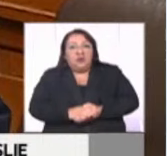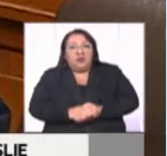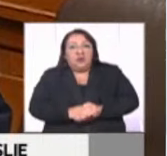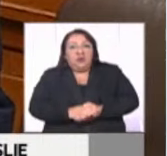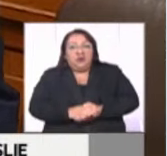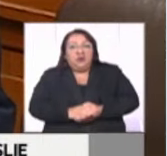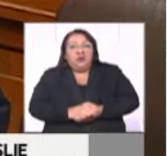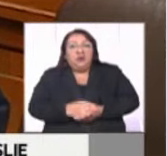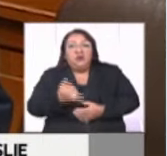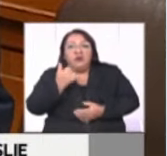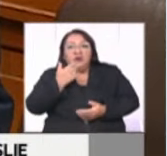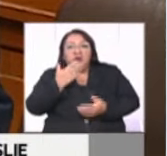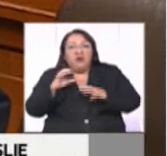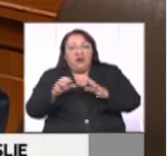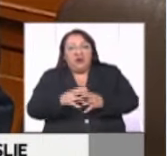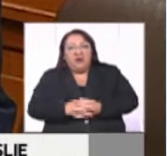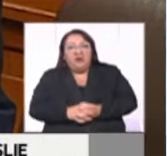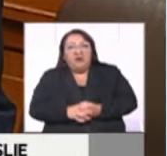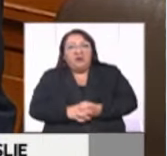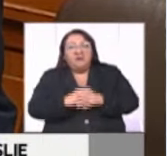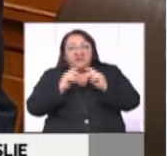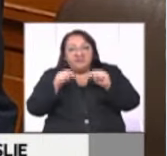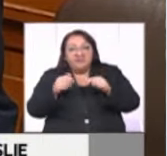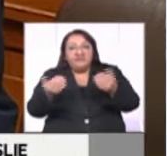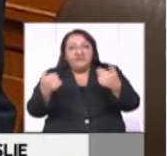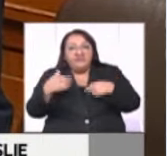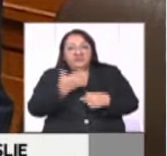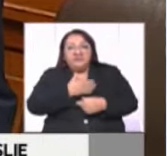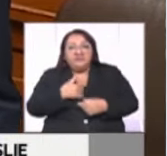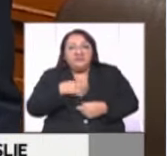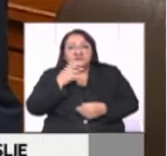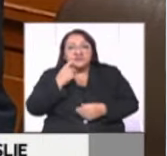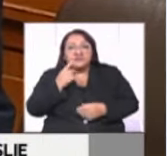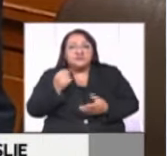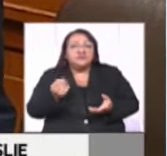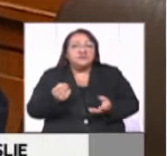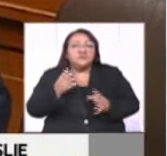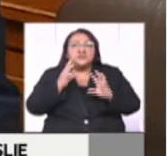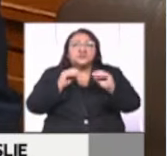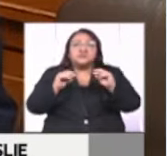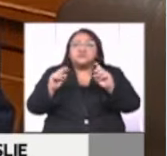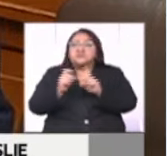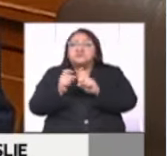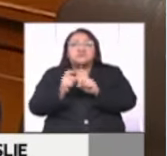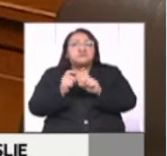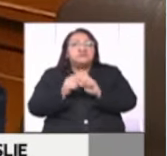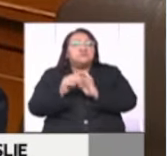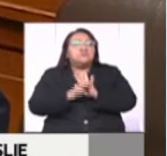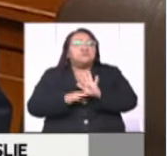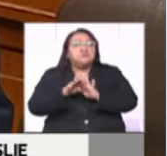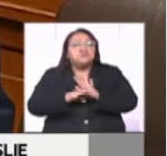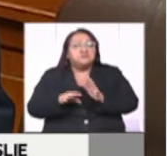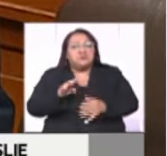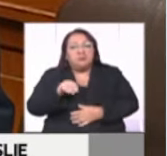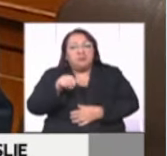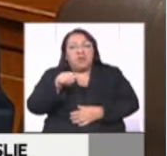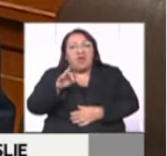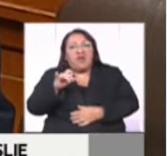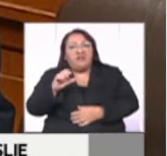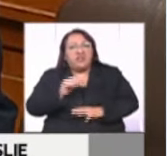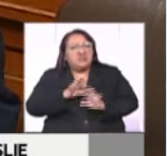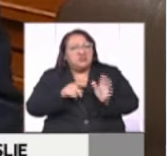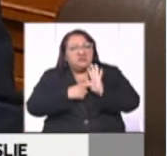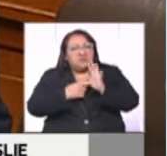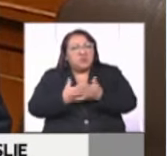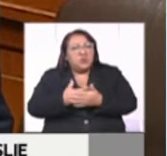están cometiendo. Acá se viene, presidente, a blandir palabras de mafias sin